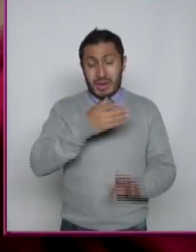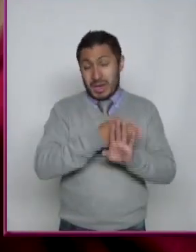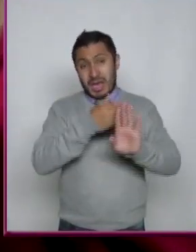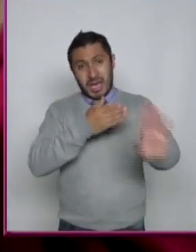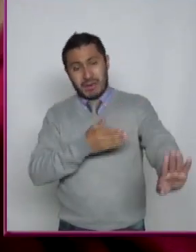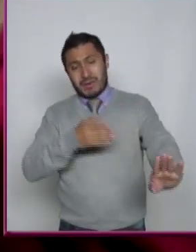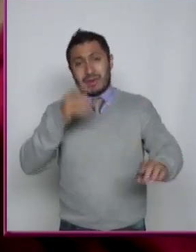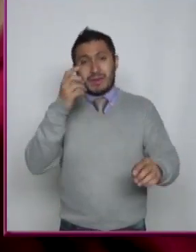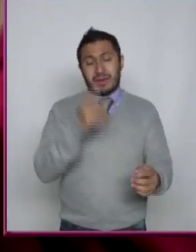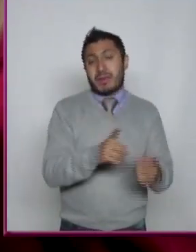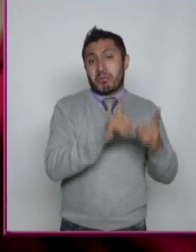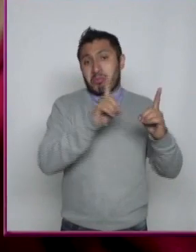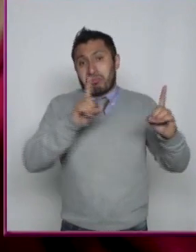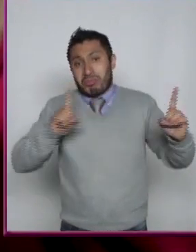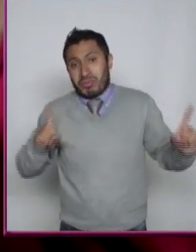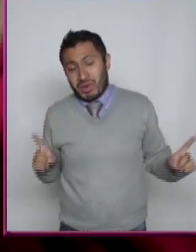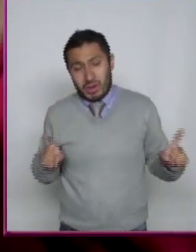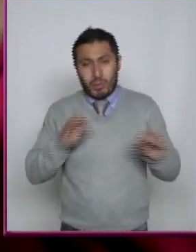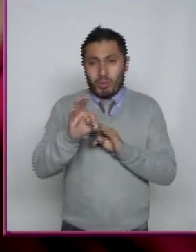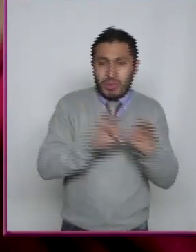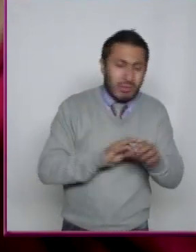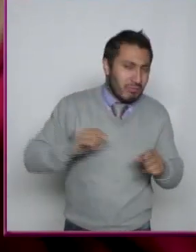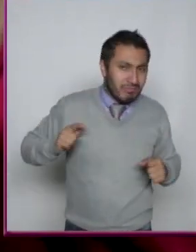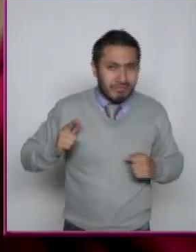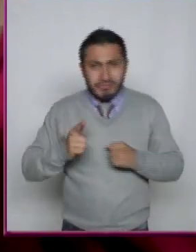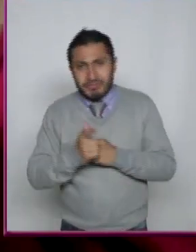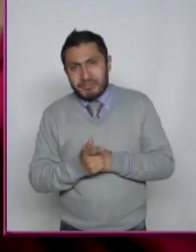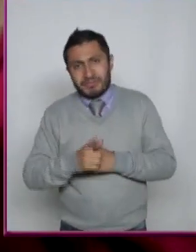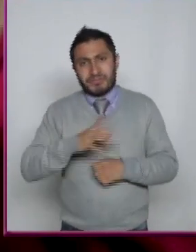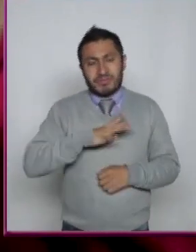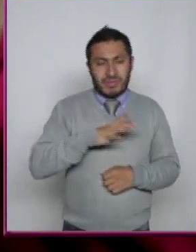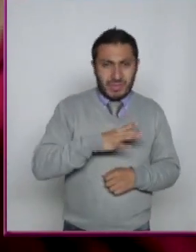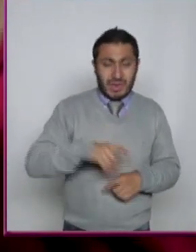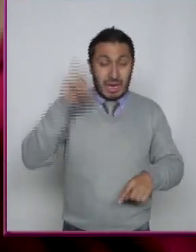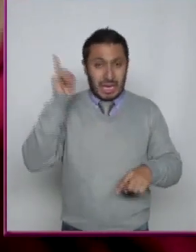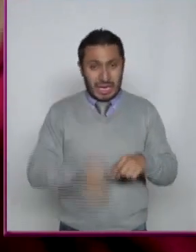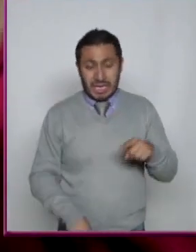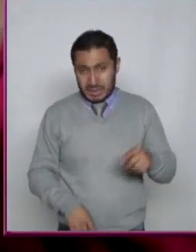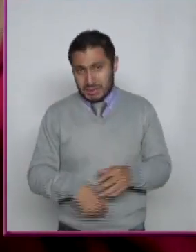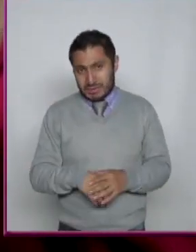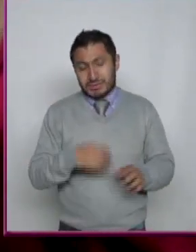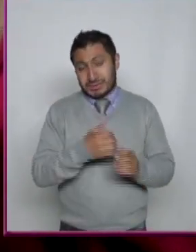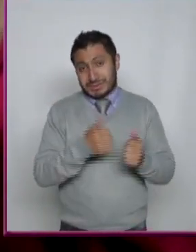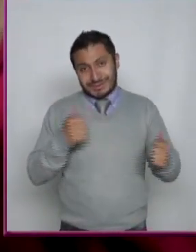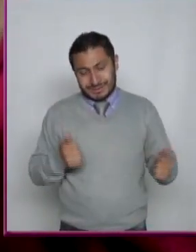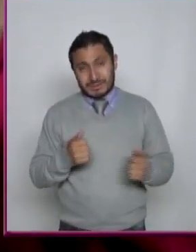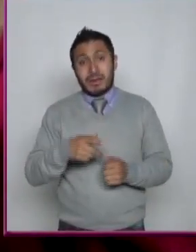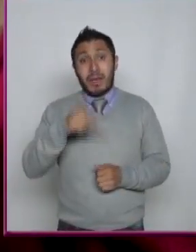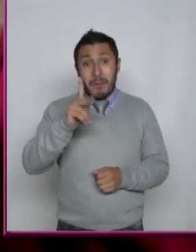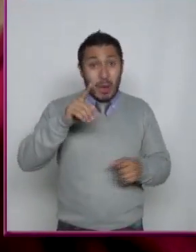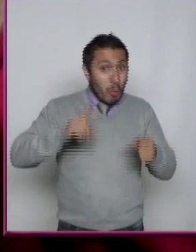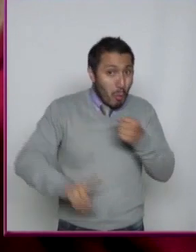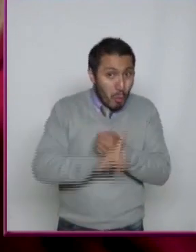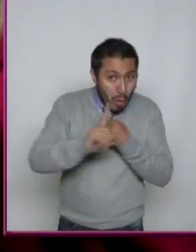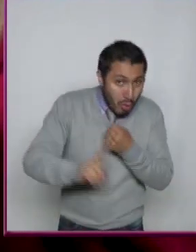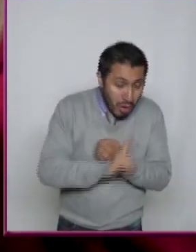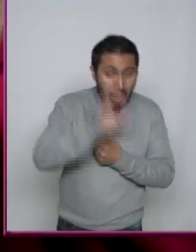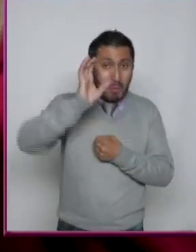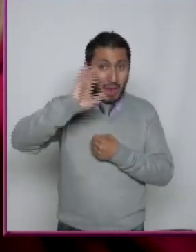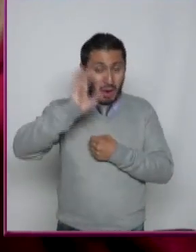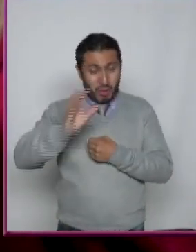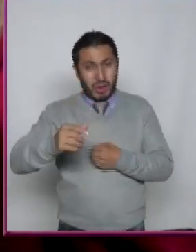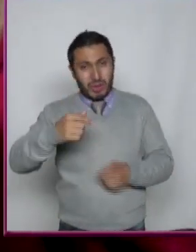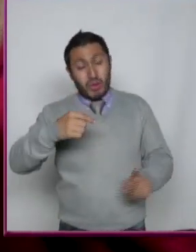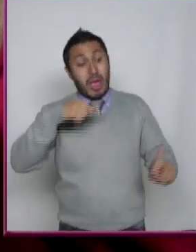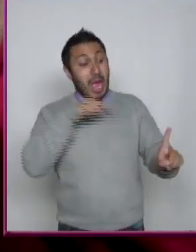persona o situación o trabajo o lo que sea que tenemos se pierda, El problema es que justo como creemos que las personas